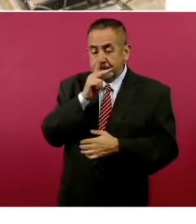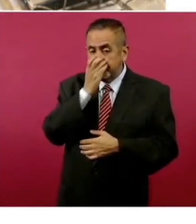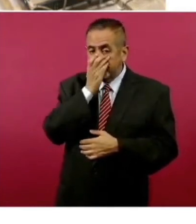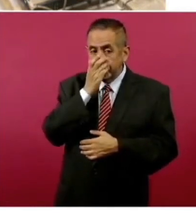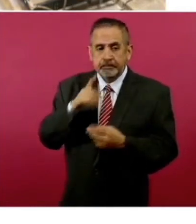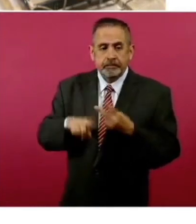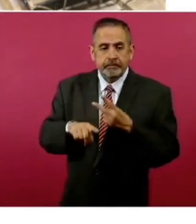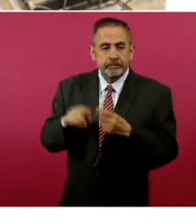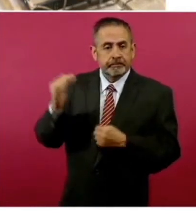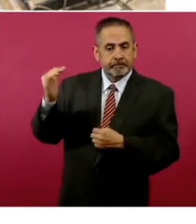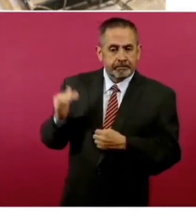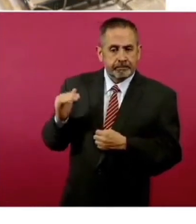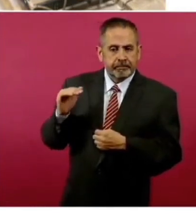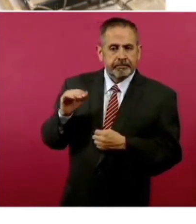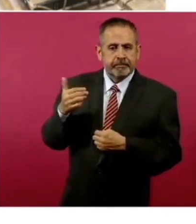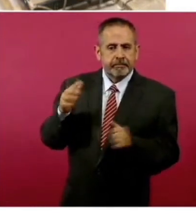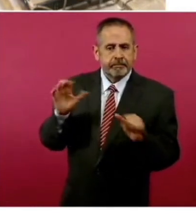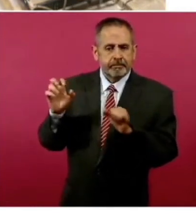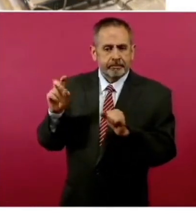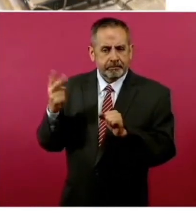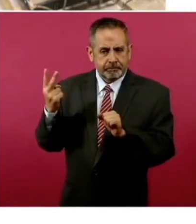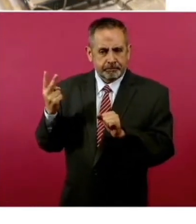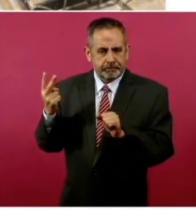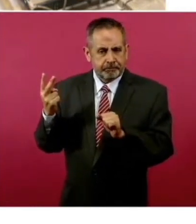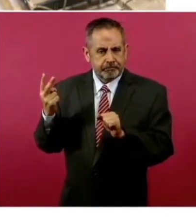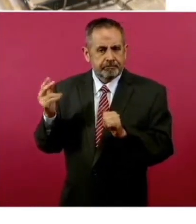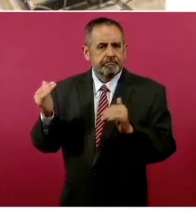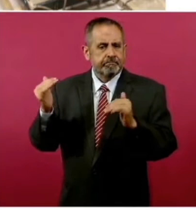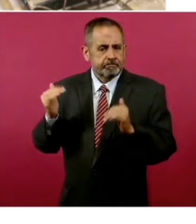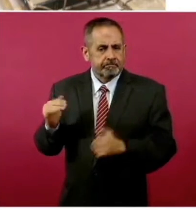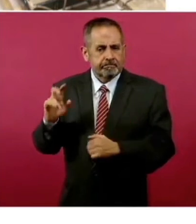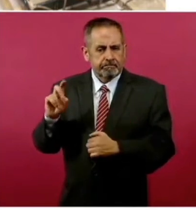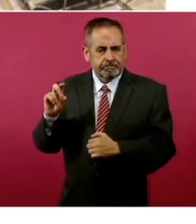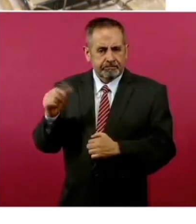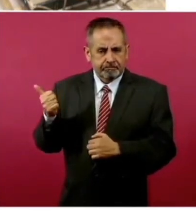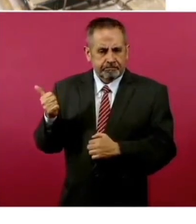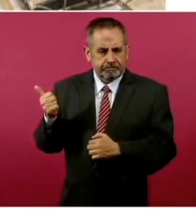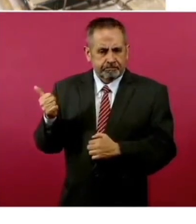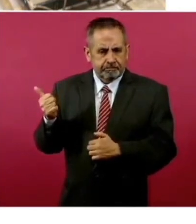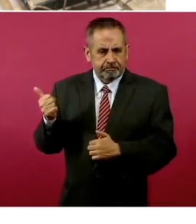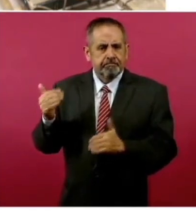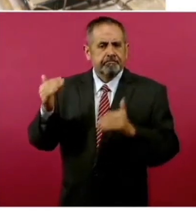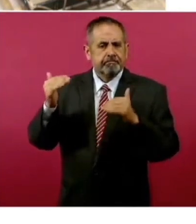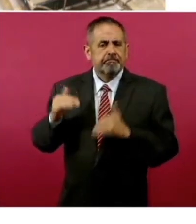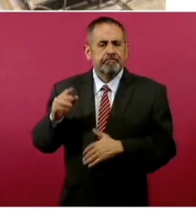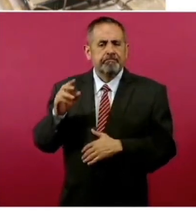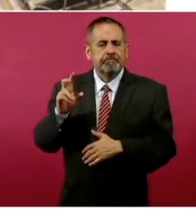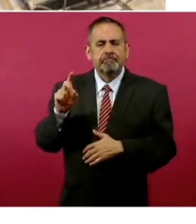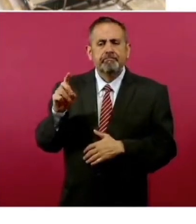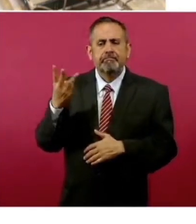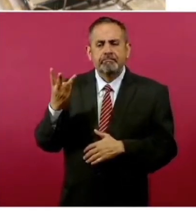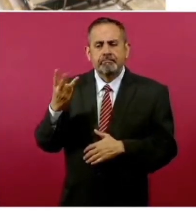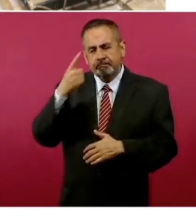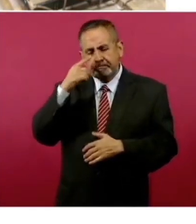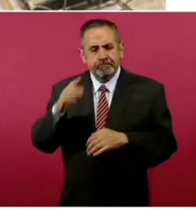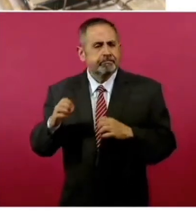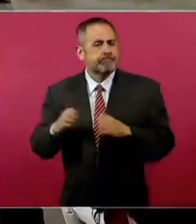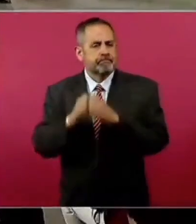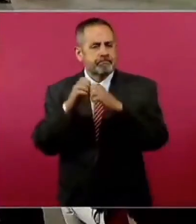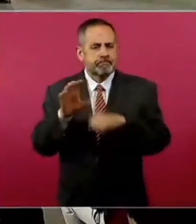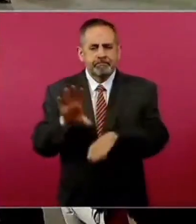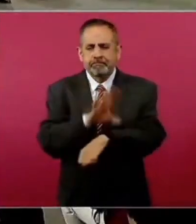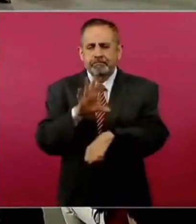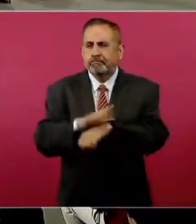seiscientos treinta y dos equipos de aire acondicionado 36 compresores de aire médico y 33 plantas de emergencia muchas veces